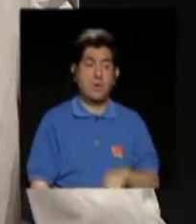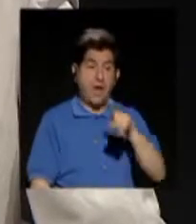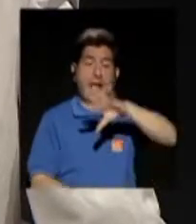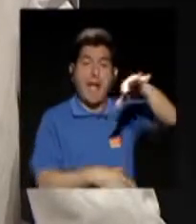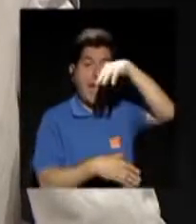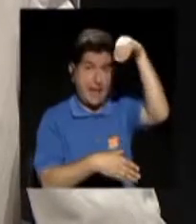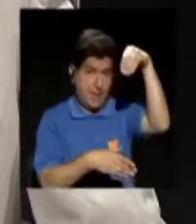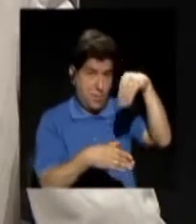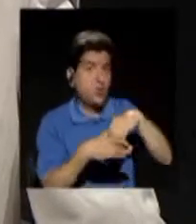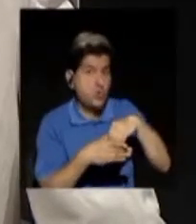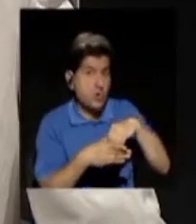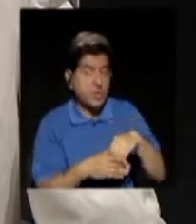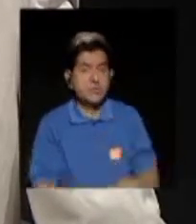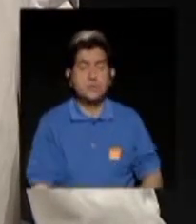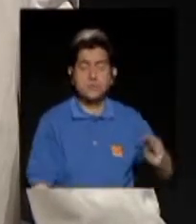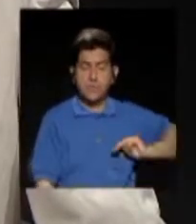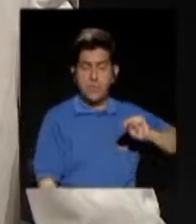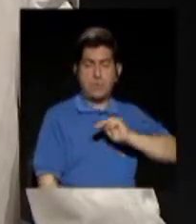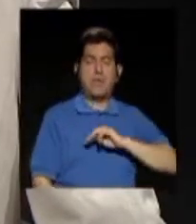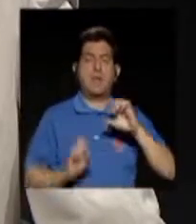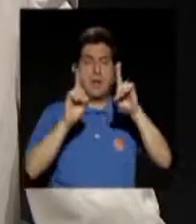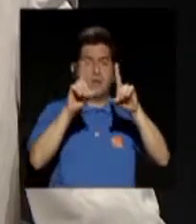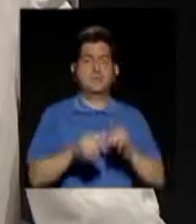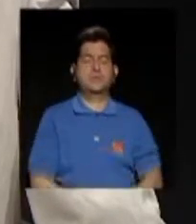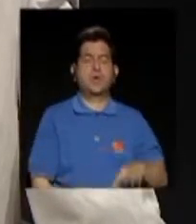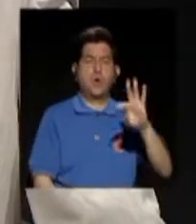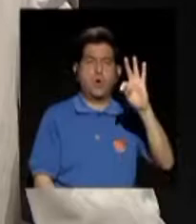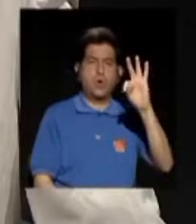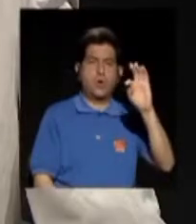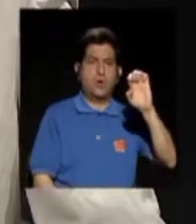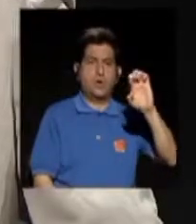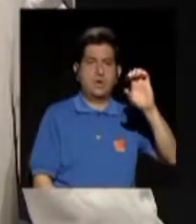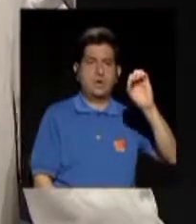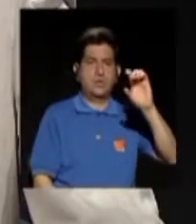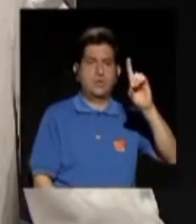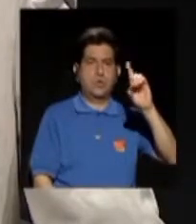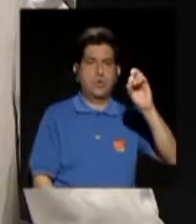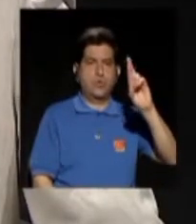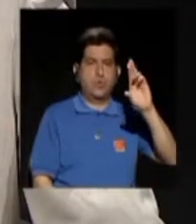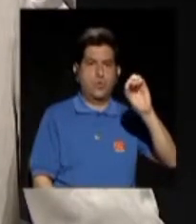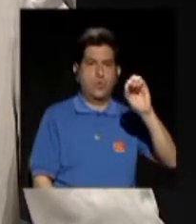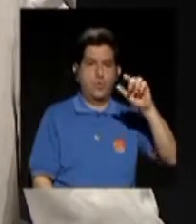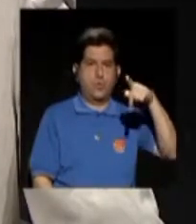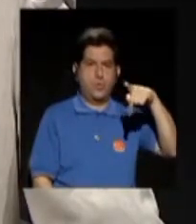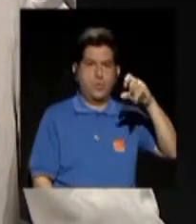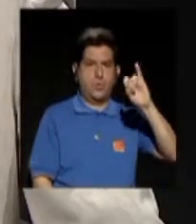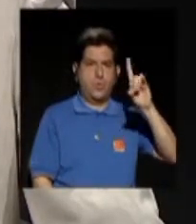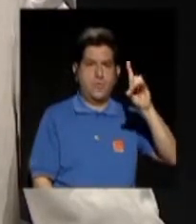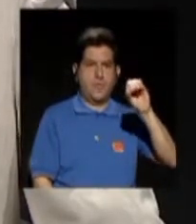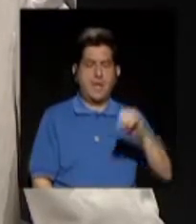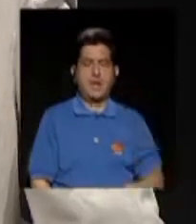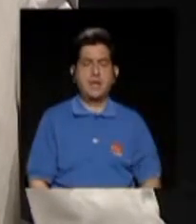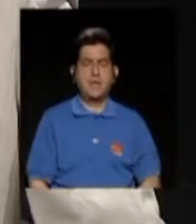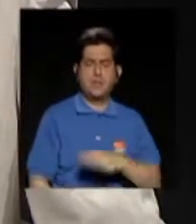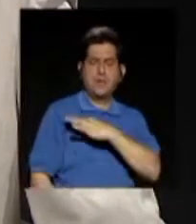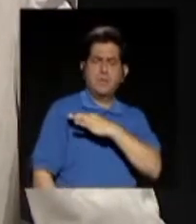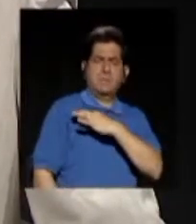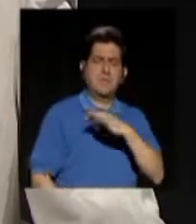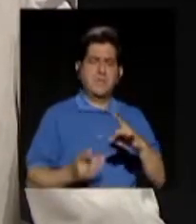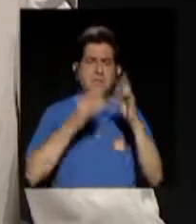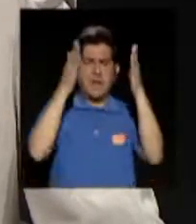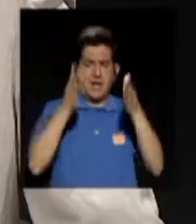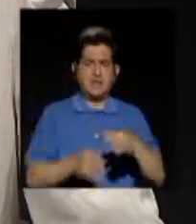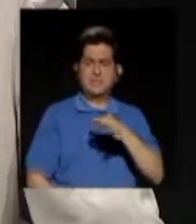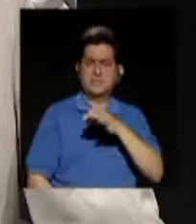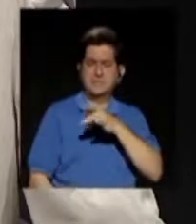contexto donde el ministro de Educación, Teodoro Picado, invita a una misión de expertos chilenos a que vengan